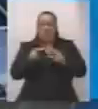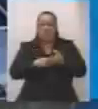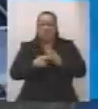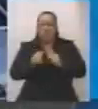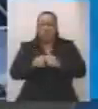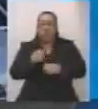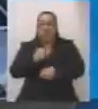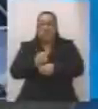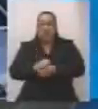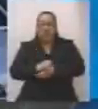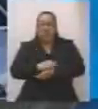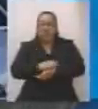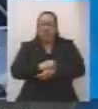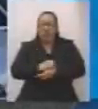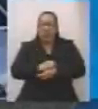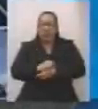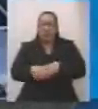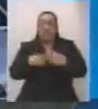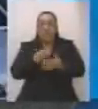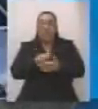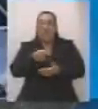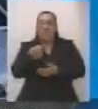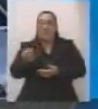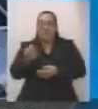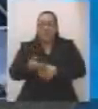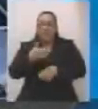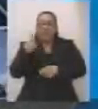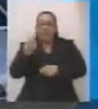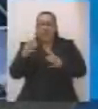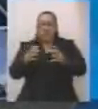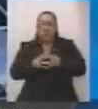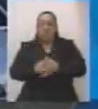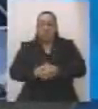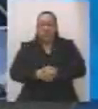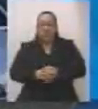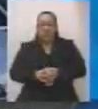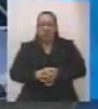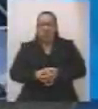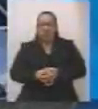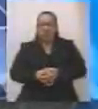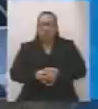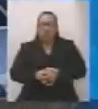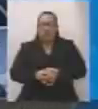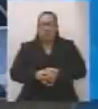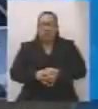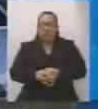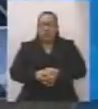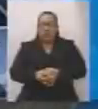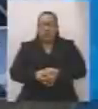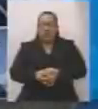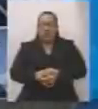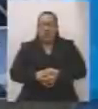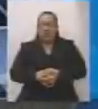la producción y a los salarios antes de la globalización, es decir, antes de que el país rico y la economía